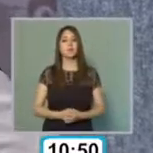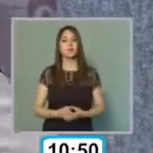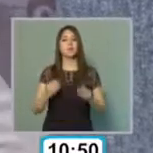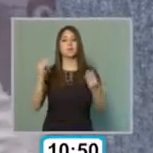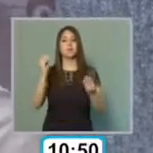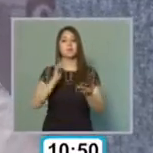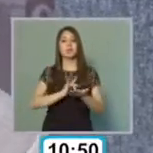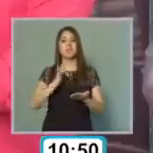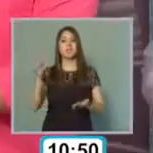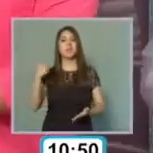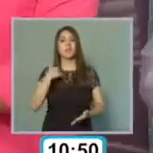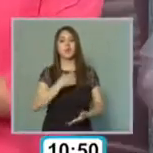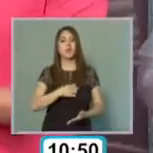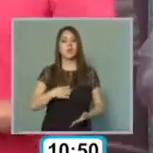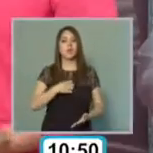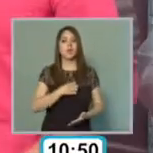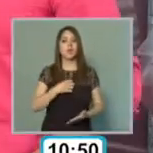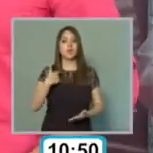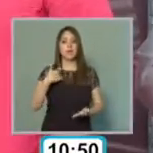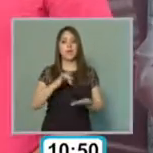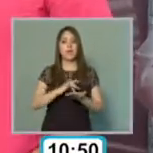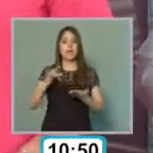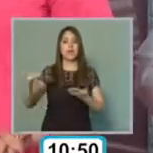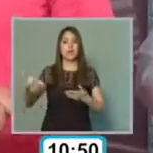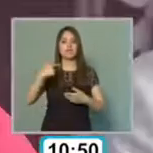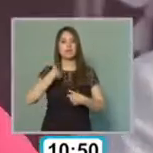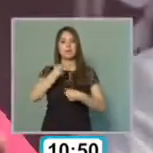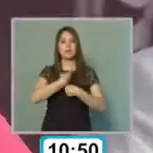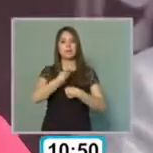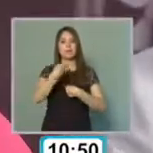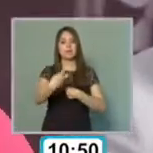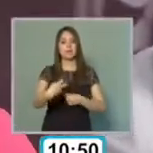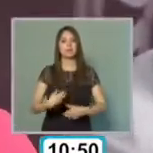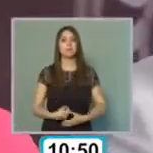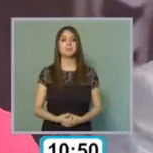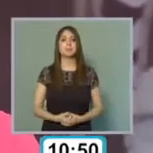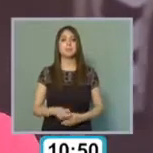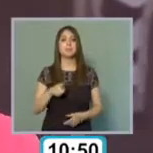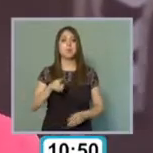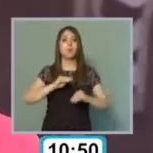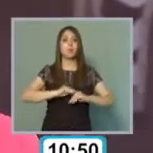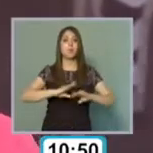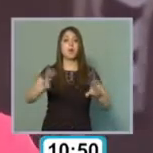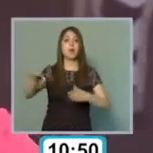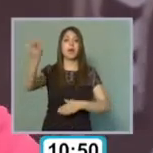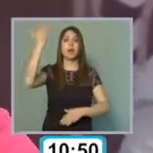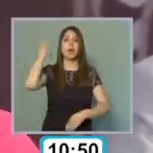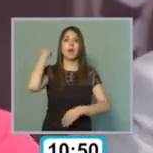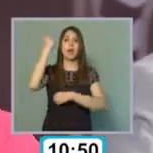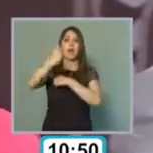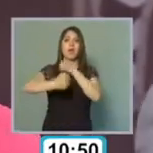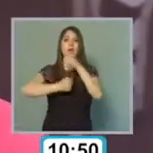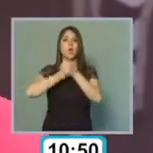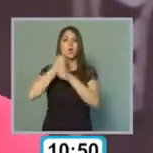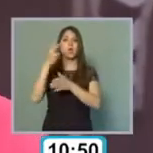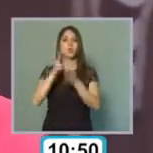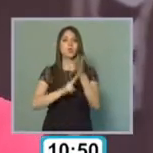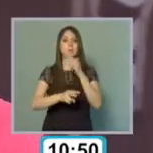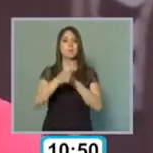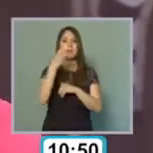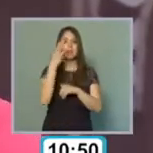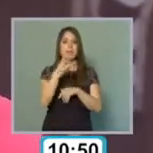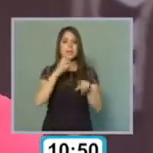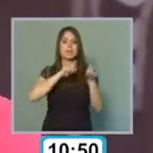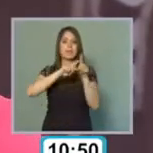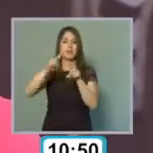por la invitación aquí. Y bueno, mucho trabajo, saltan a la fama en el 2003 y se vienen sencillos, discos. Bueno,